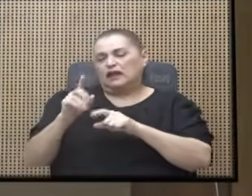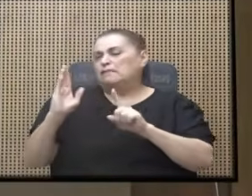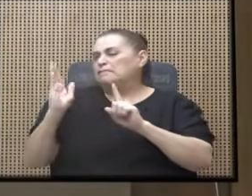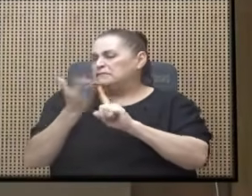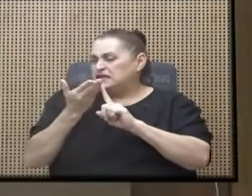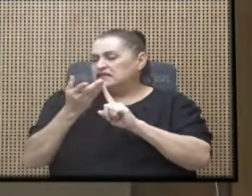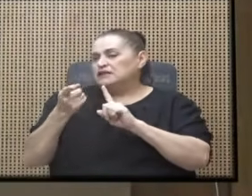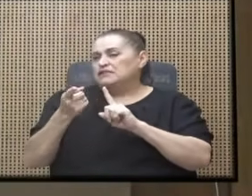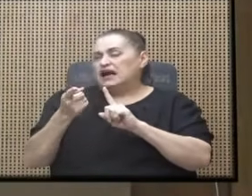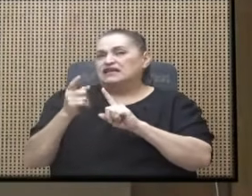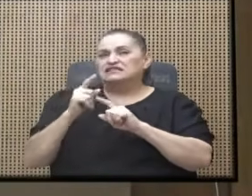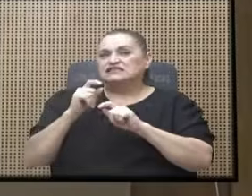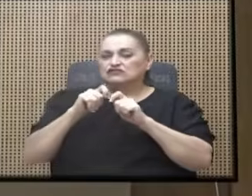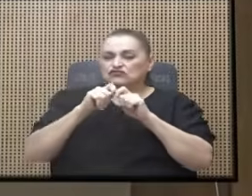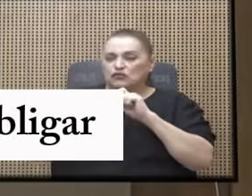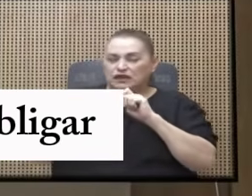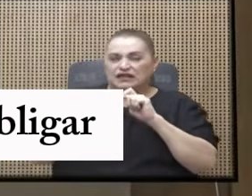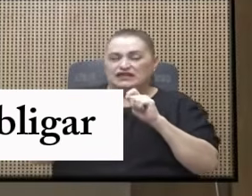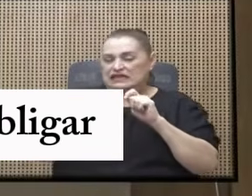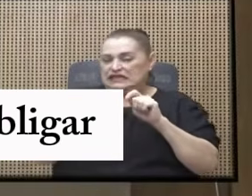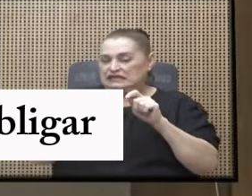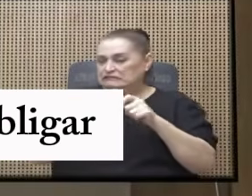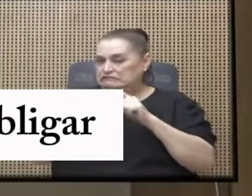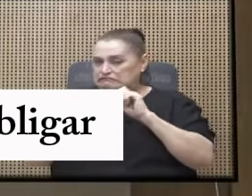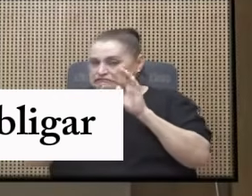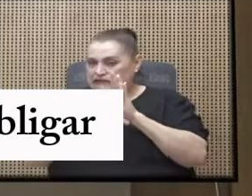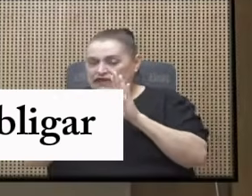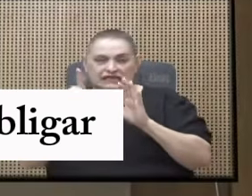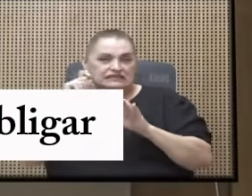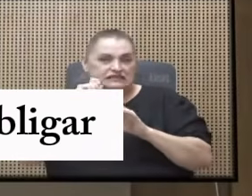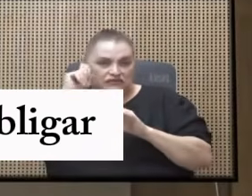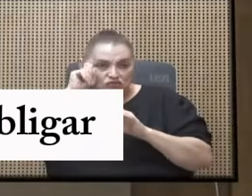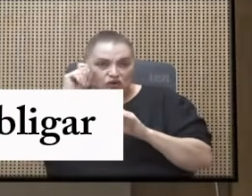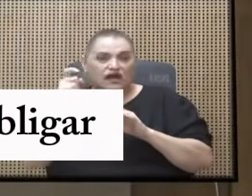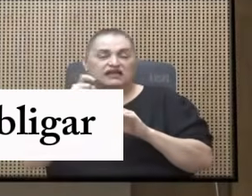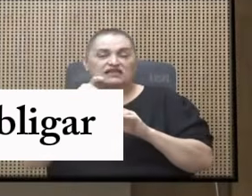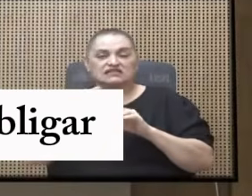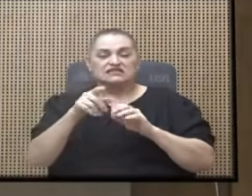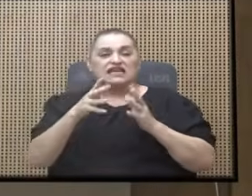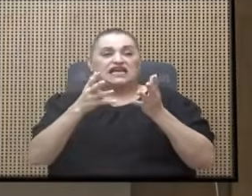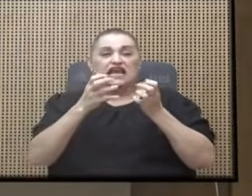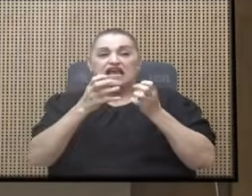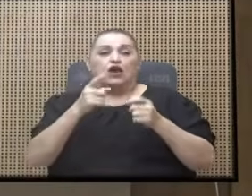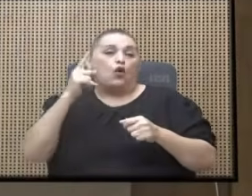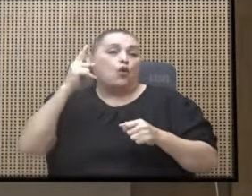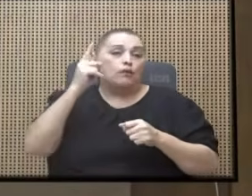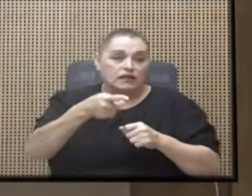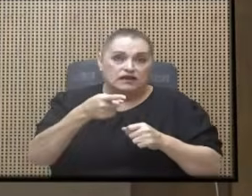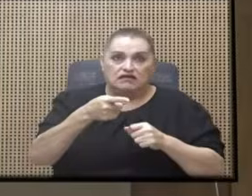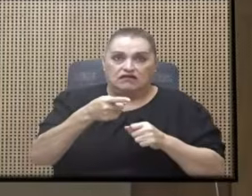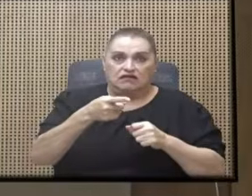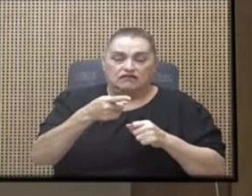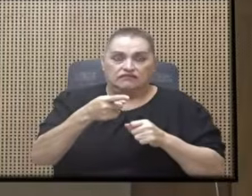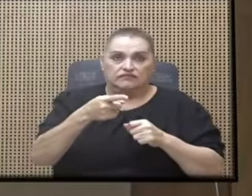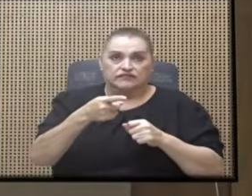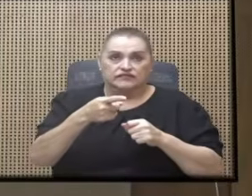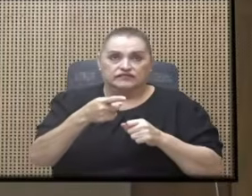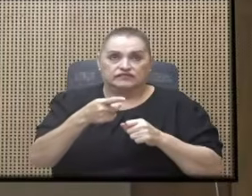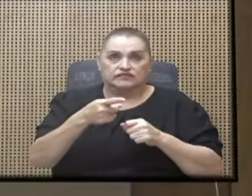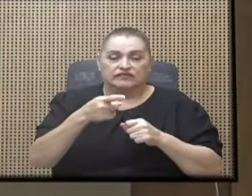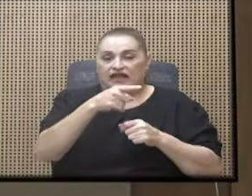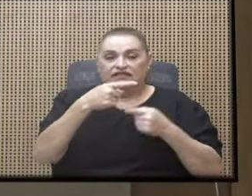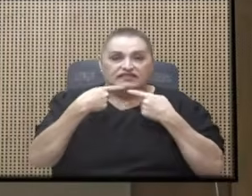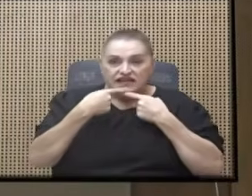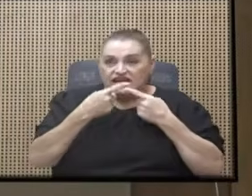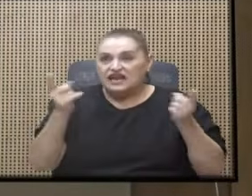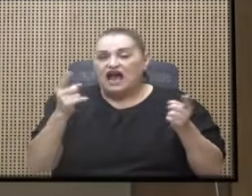delito tan grave como los delitos sexuales, en el sentido de que se les va a pretender obligar a